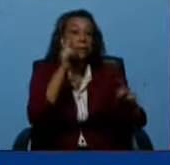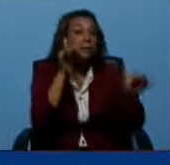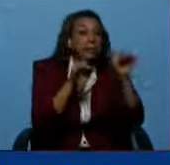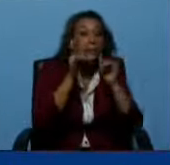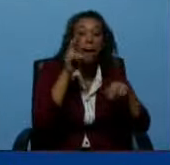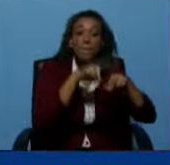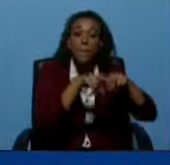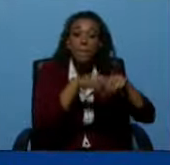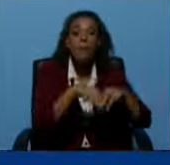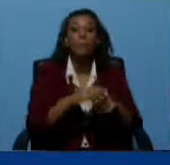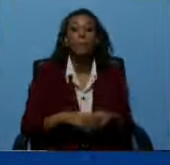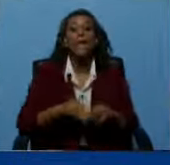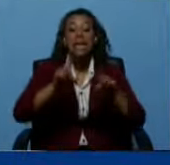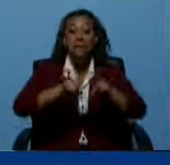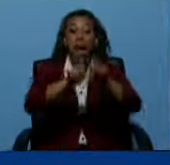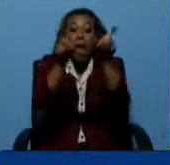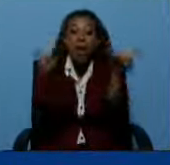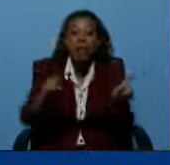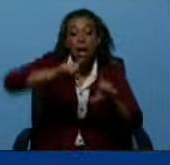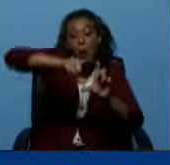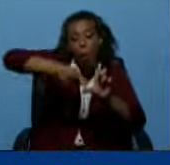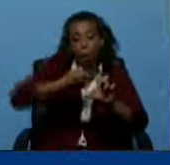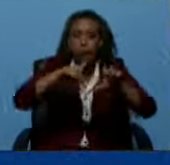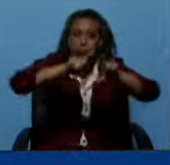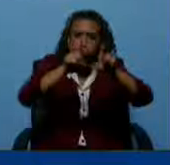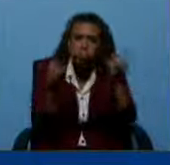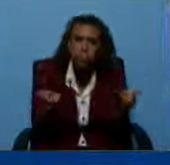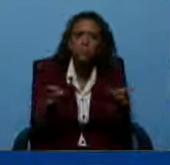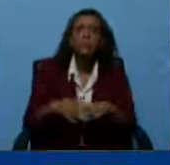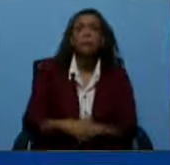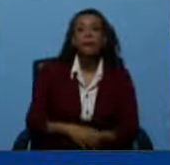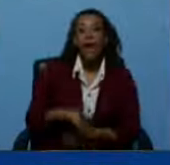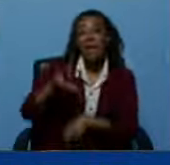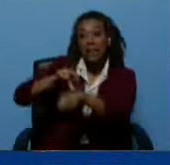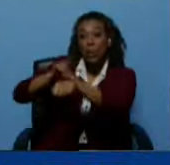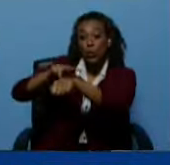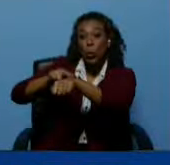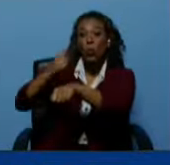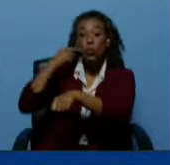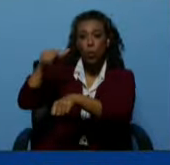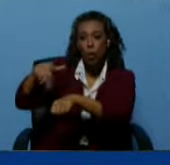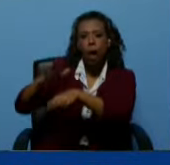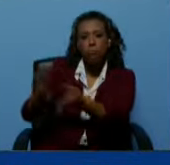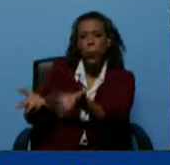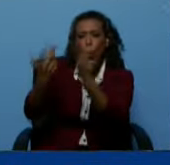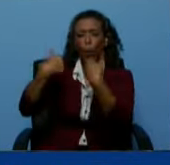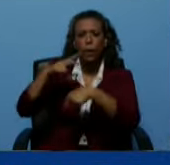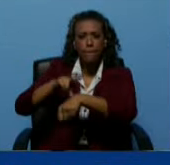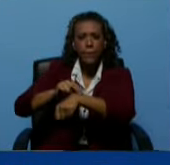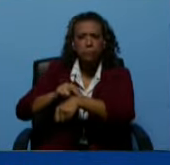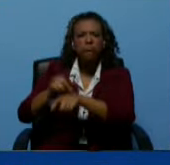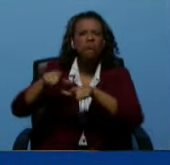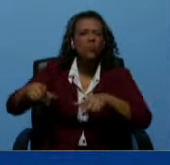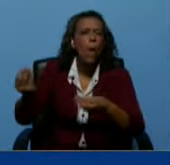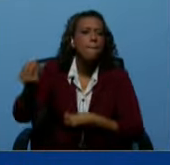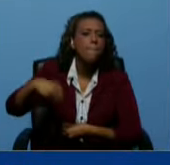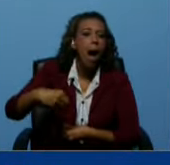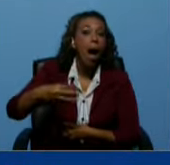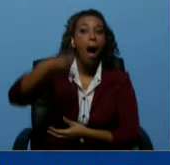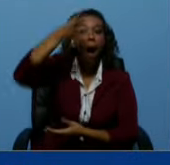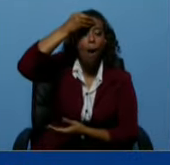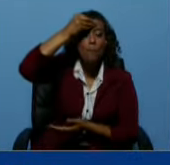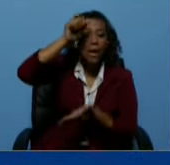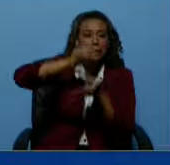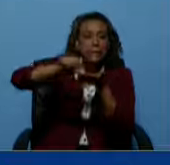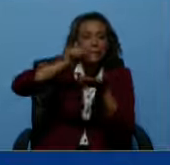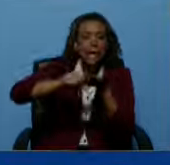área ginecología. Bueno, tenemos a la doctora Morela. Morela, así es. Un espacio más de